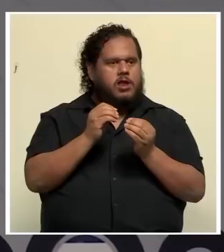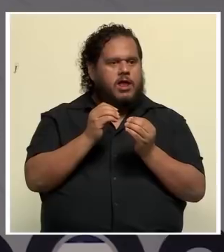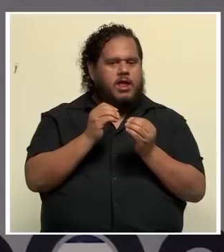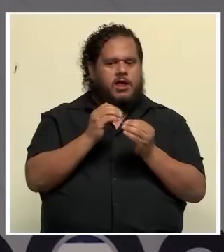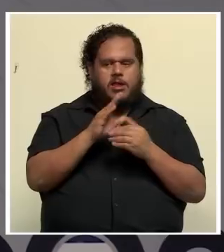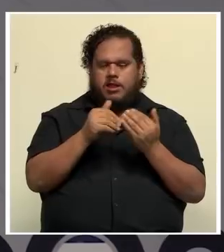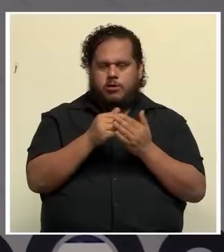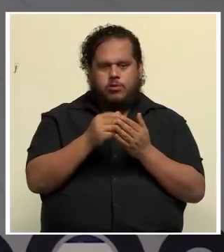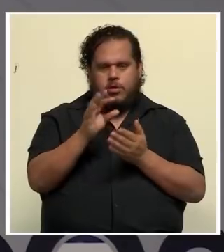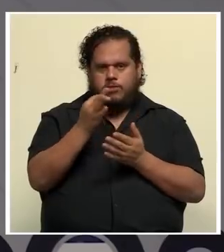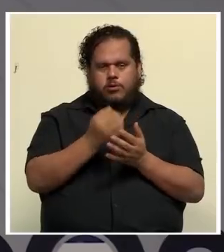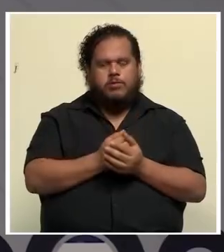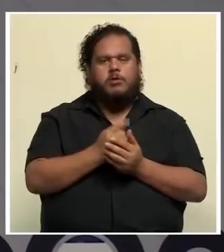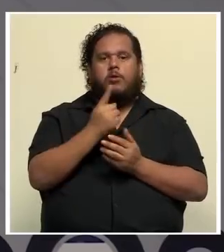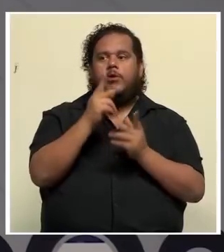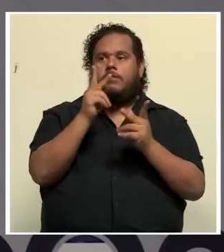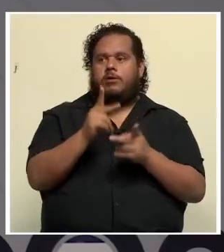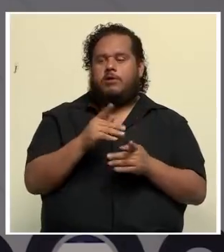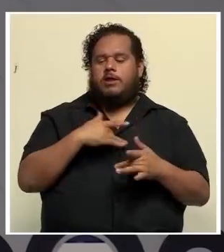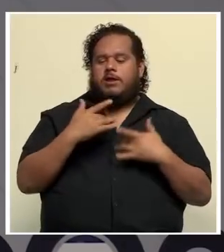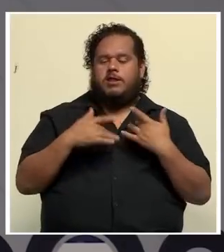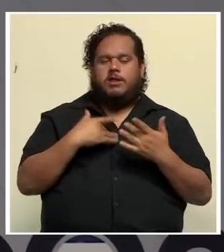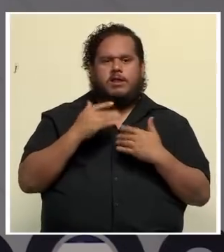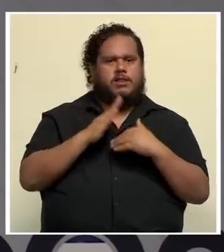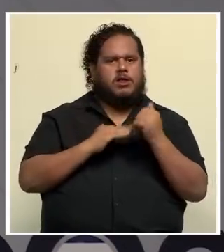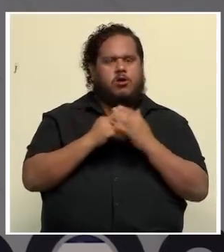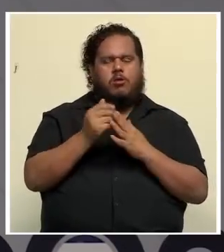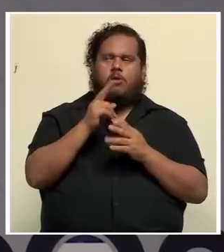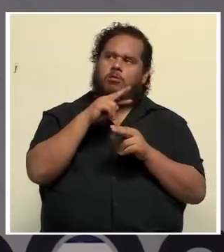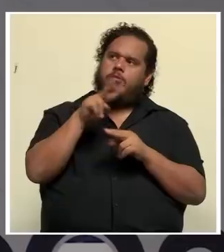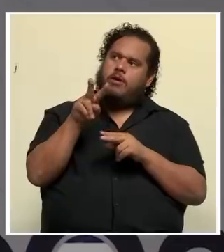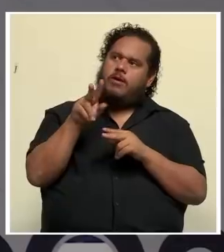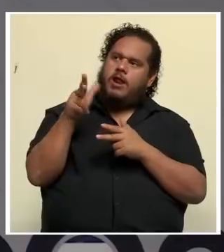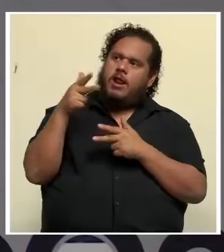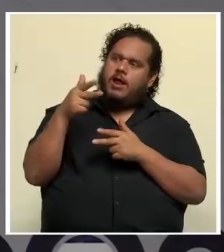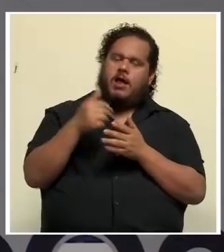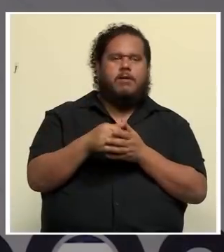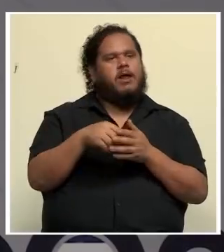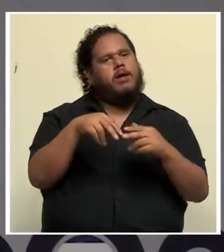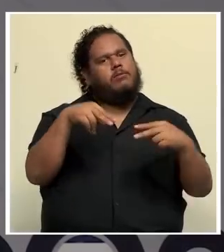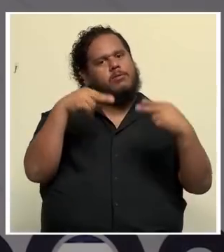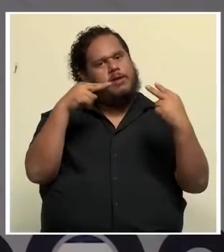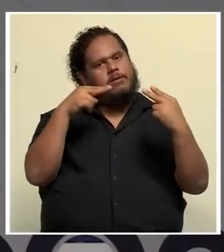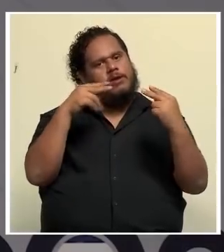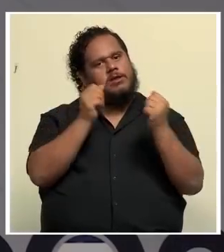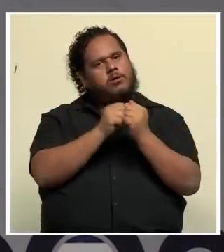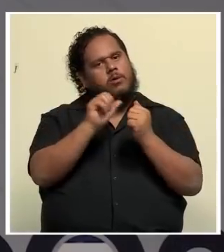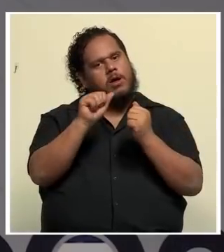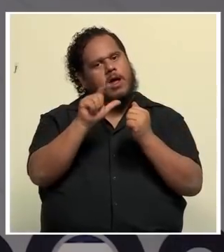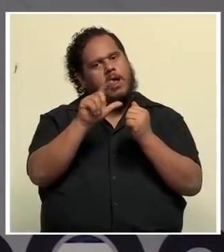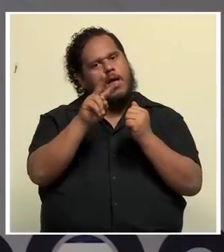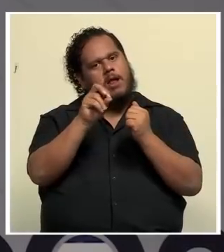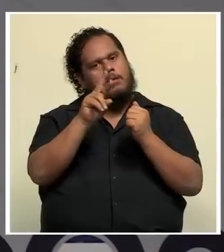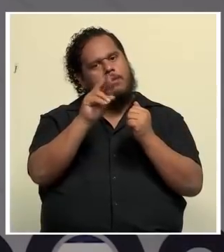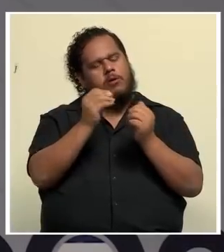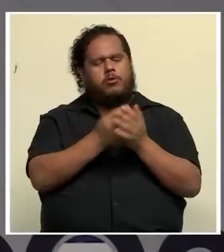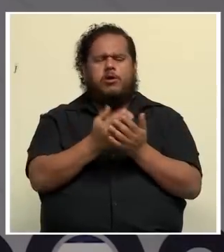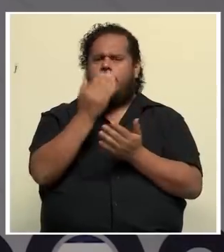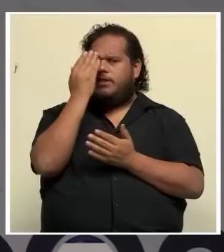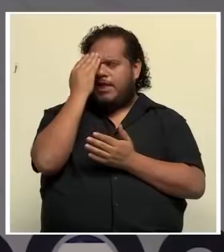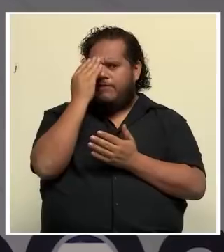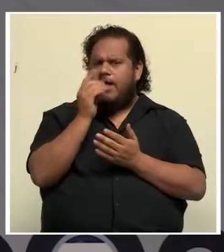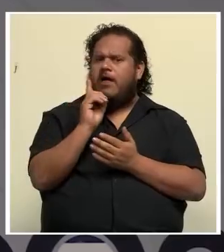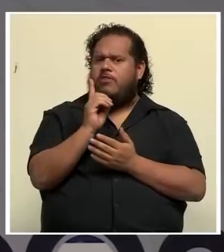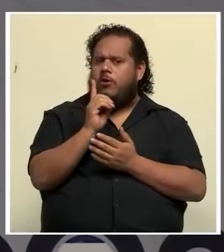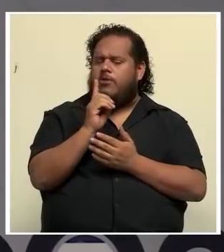sentido. Una persona que se siente cómoda, volvió a ver a la cámara, volvió a ver a los ojos a su interlocutor, sabía efectivamente